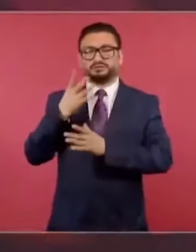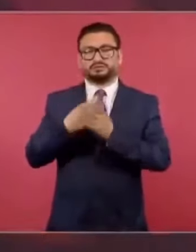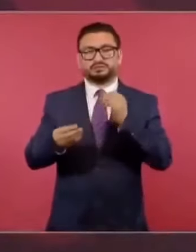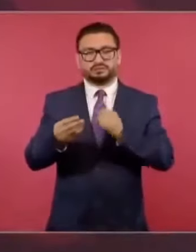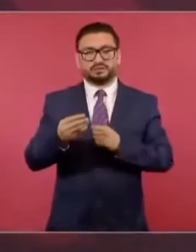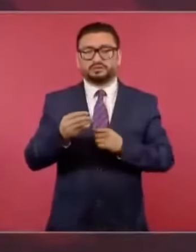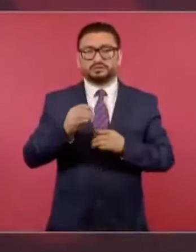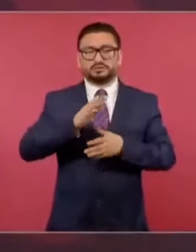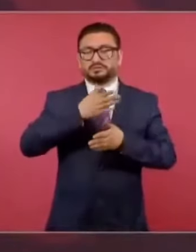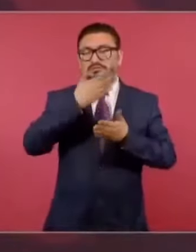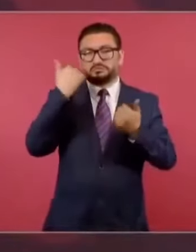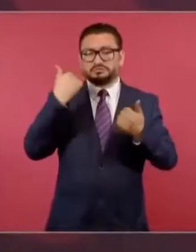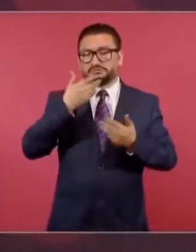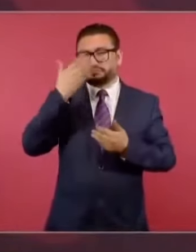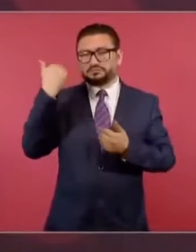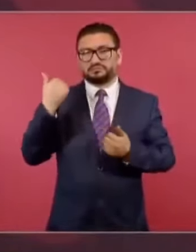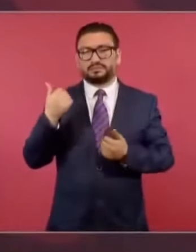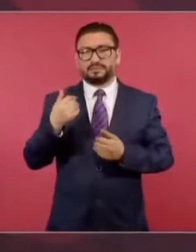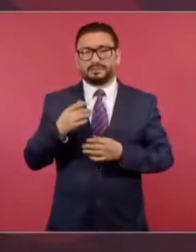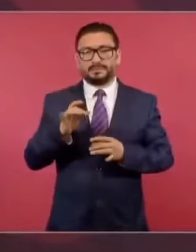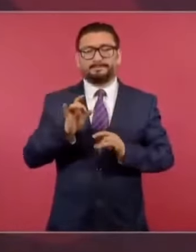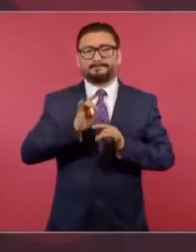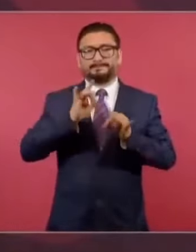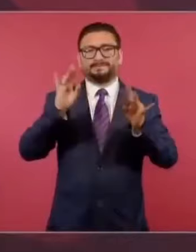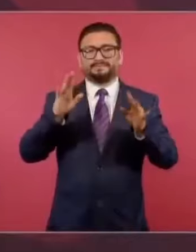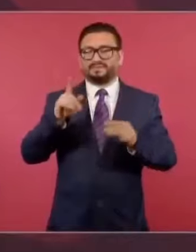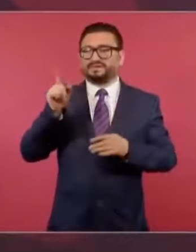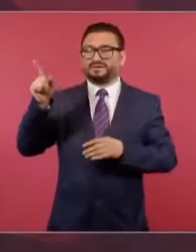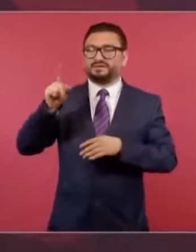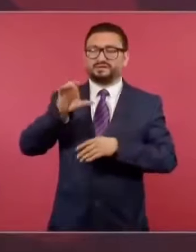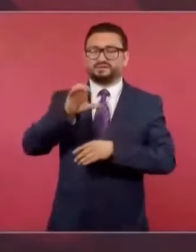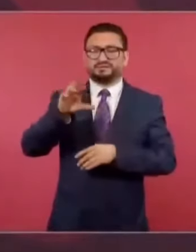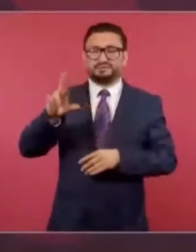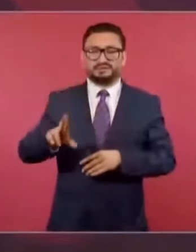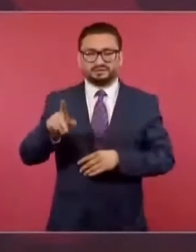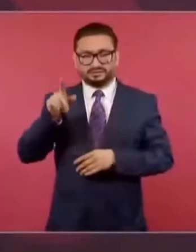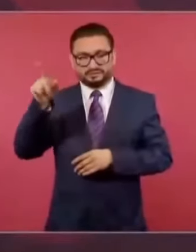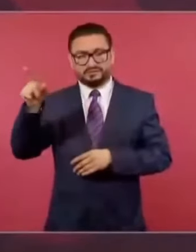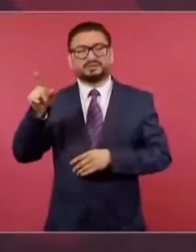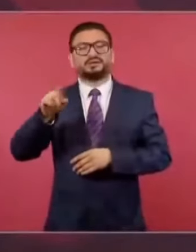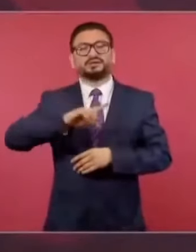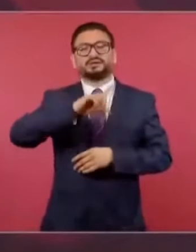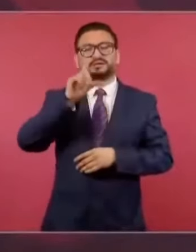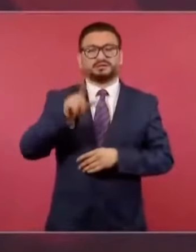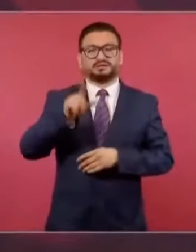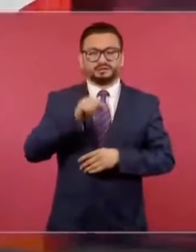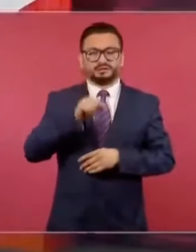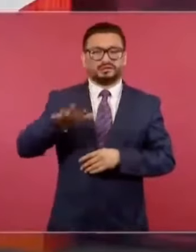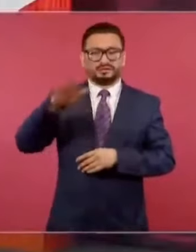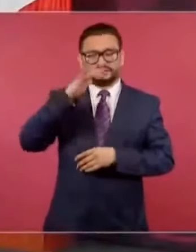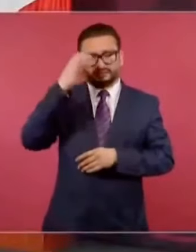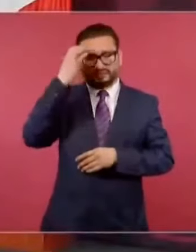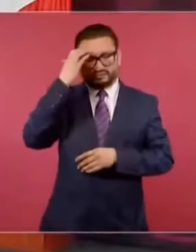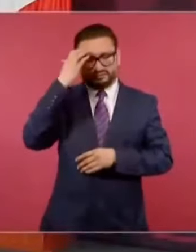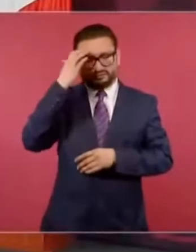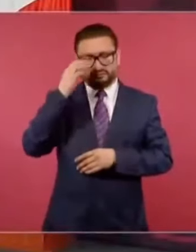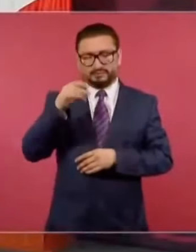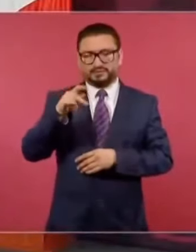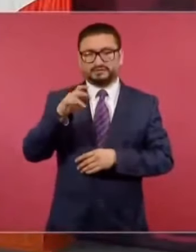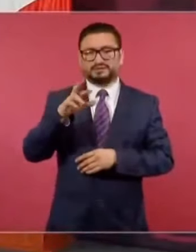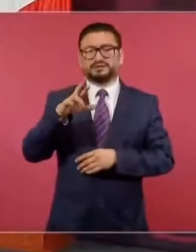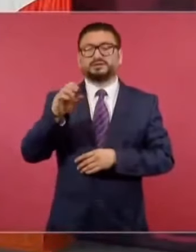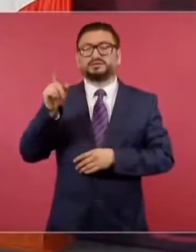nadie sabía Y estaba en Costa Rica y allá se conocen con maso allá se